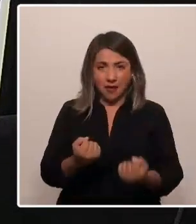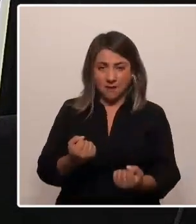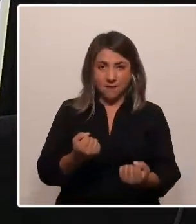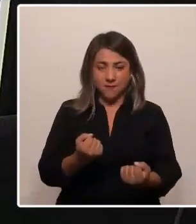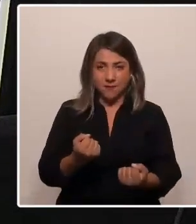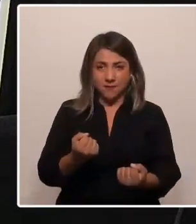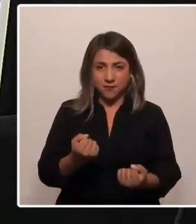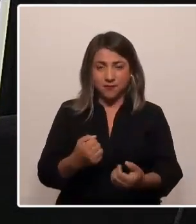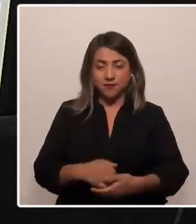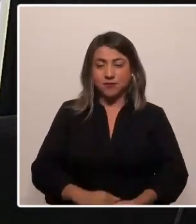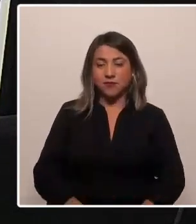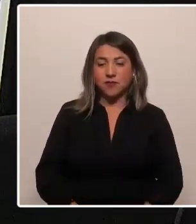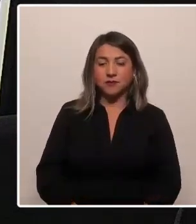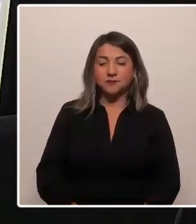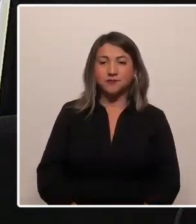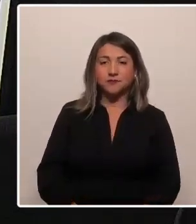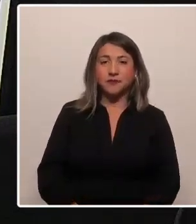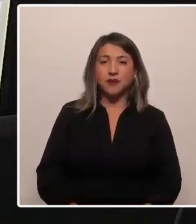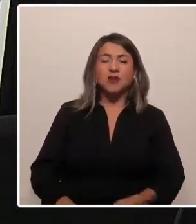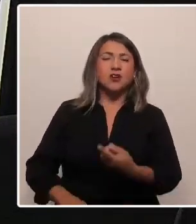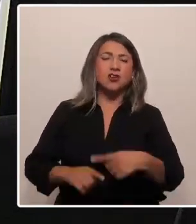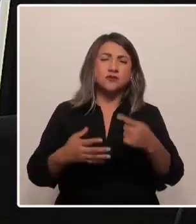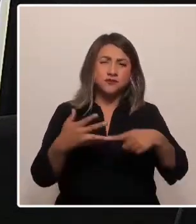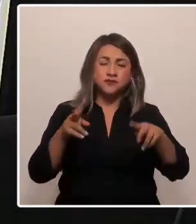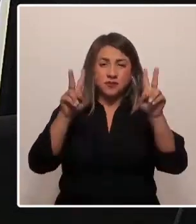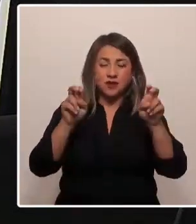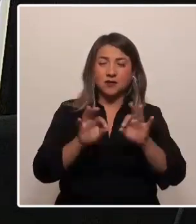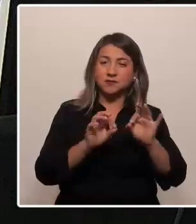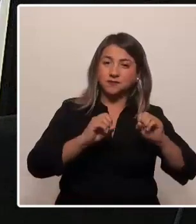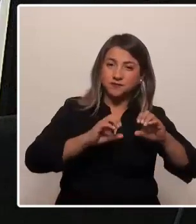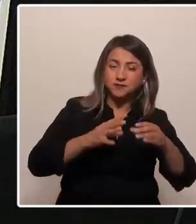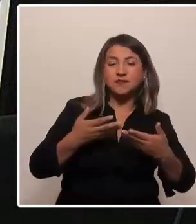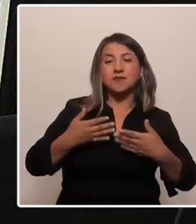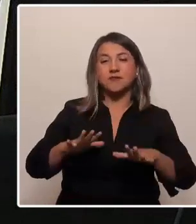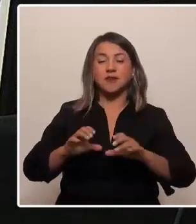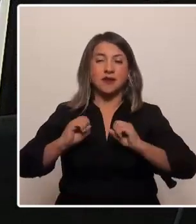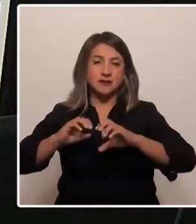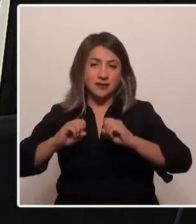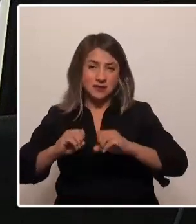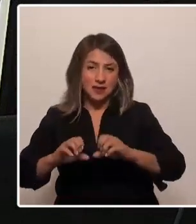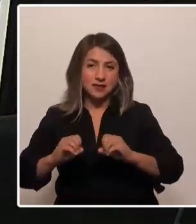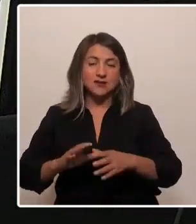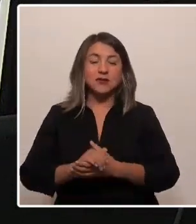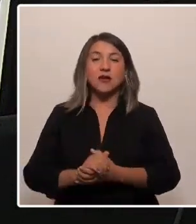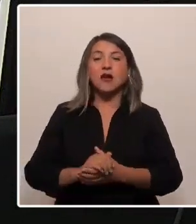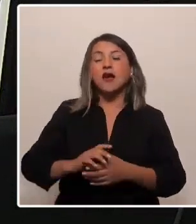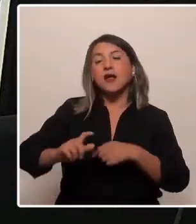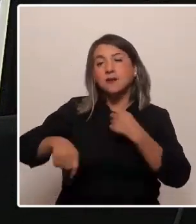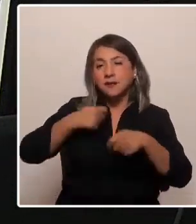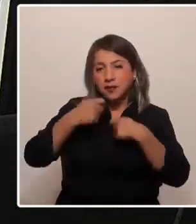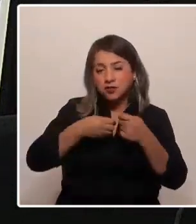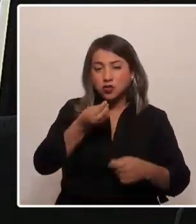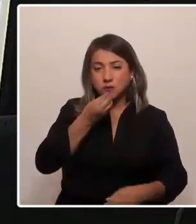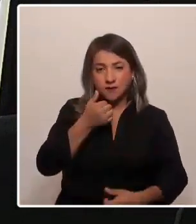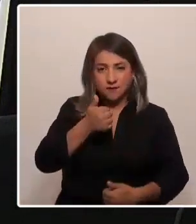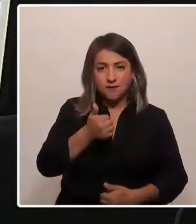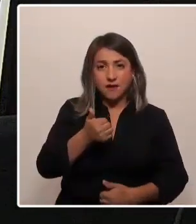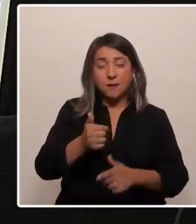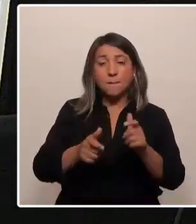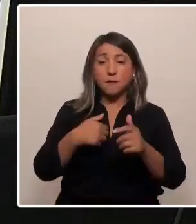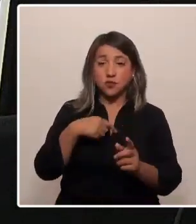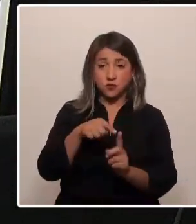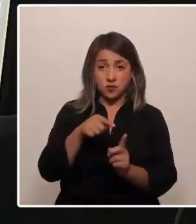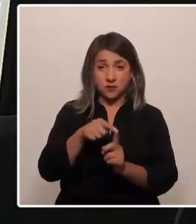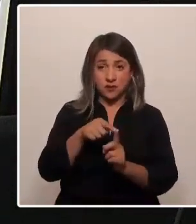Hablaría de más temas importantes como la educación, la libertad de enseñanza, la alimentación adecuada. Quiero mencionar que personalmente me